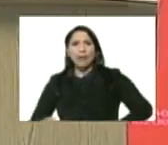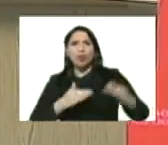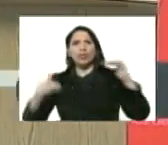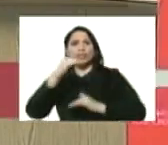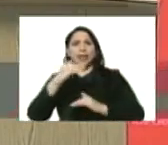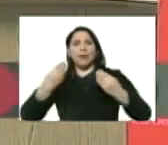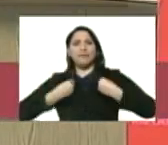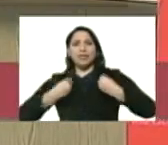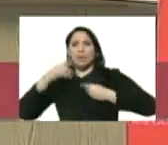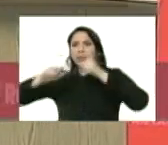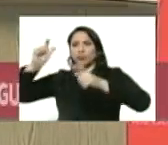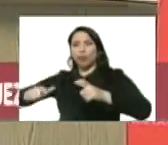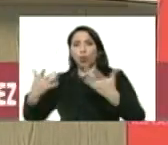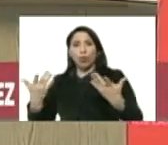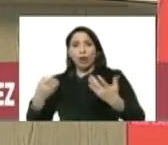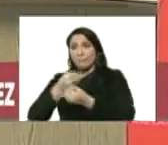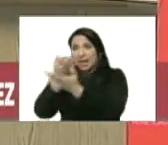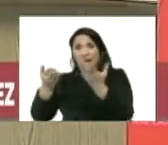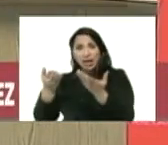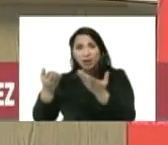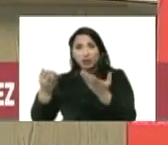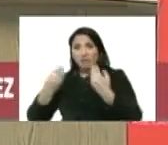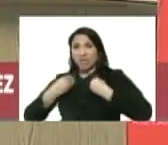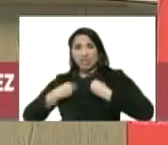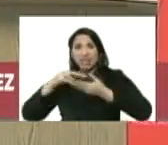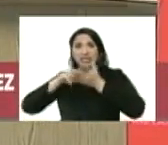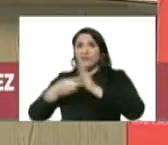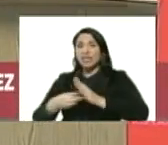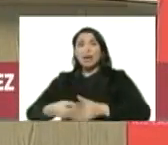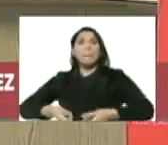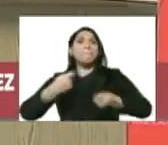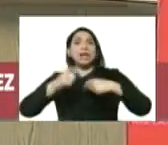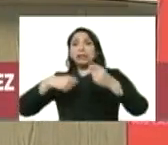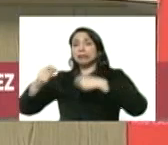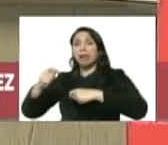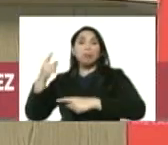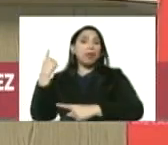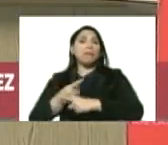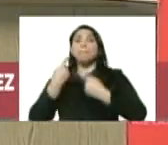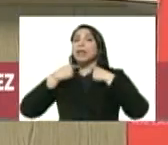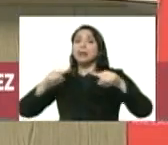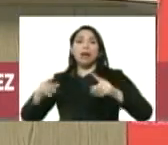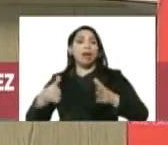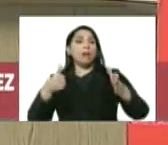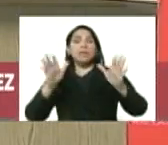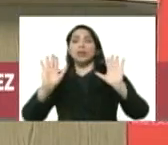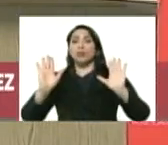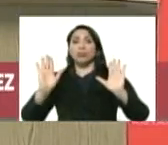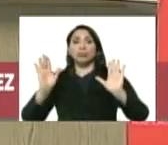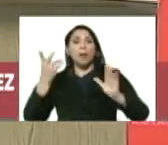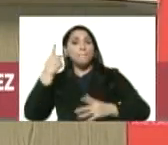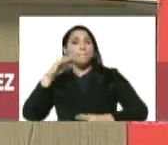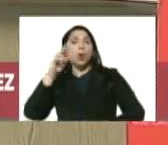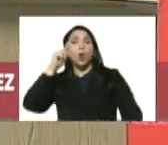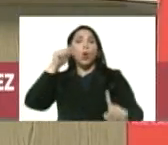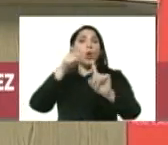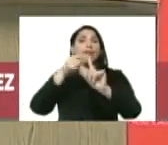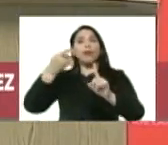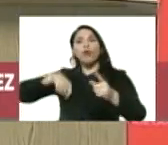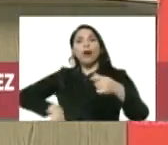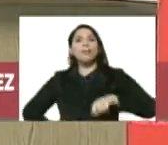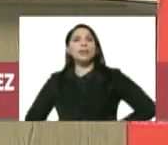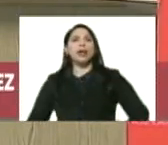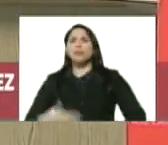ciudadanos. Para ellos la vida es una mercancía más, y si hay que perderla en el camino por los objetivos del capitalismo,